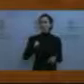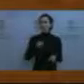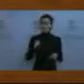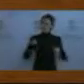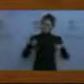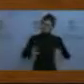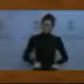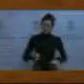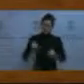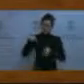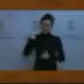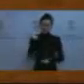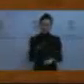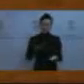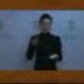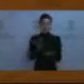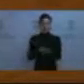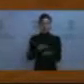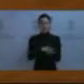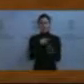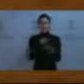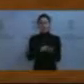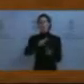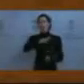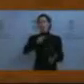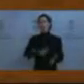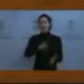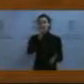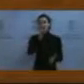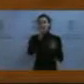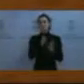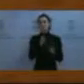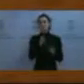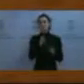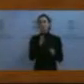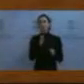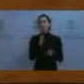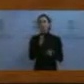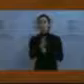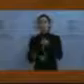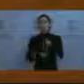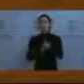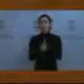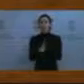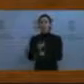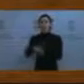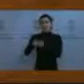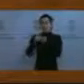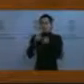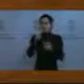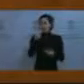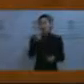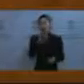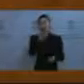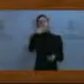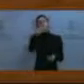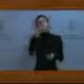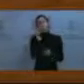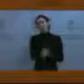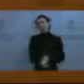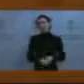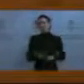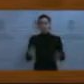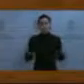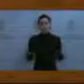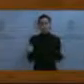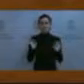pedido en el pasado planes de viabilidad. Nosotros mismos, en la legislatura anterior, se mandó un plan de viabilidad ridículo, ¿no?, que, entre otras cosas, se comprometía a